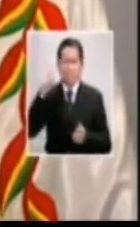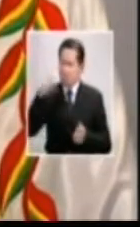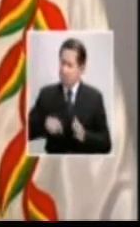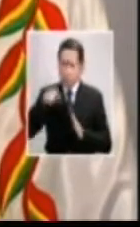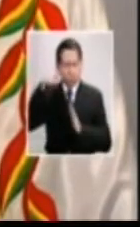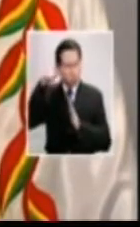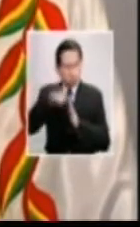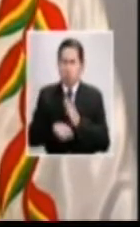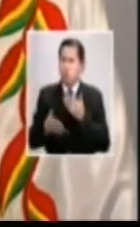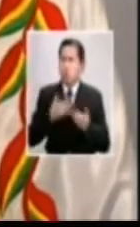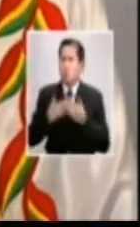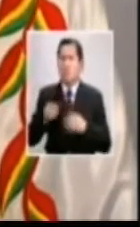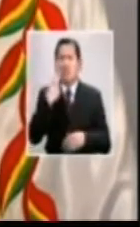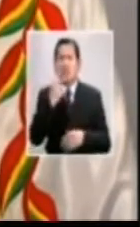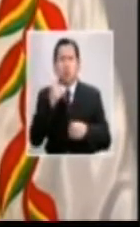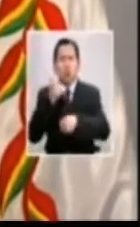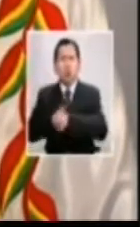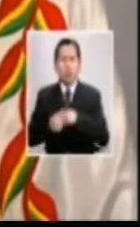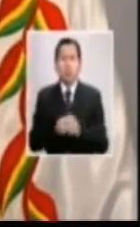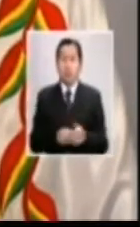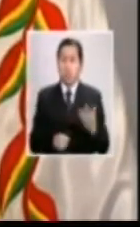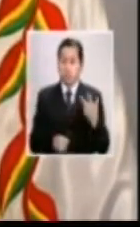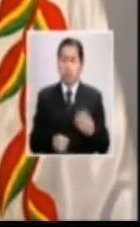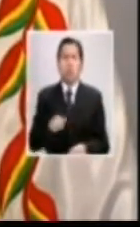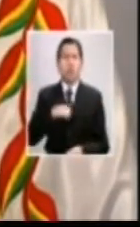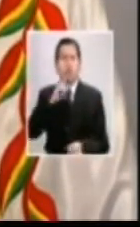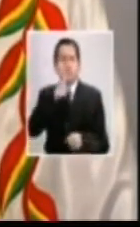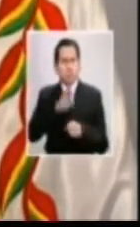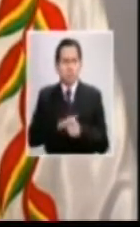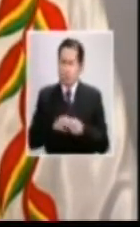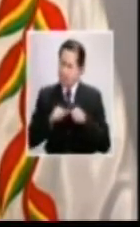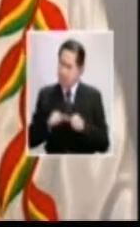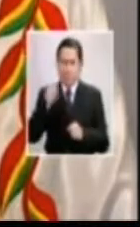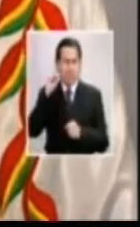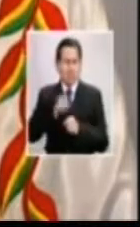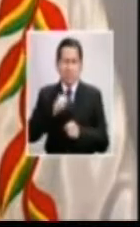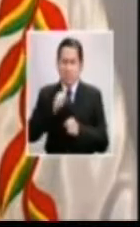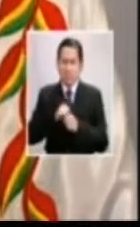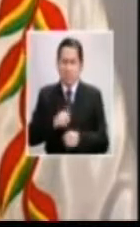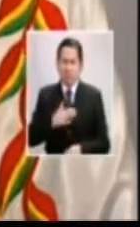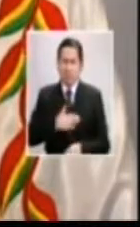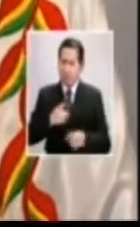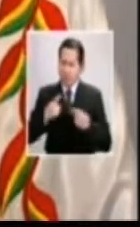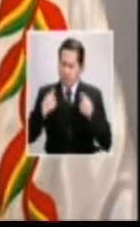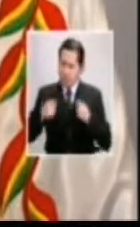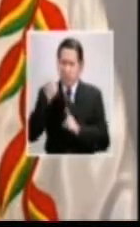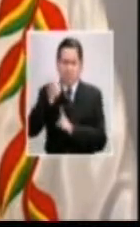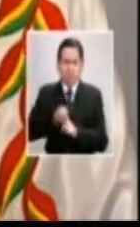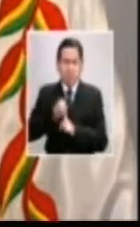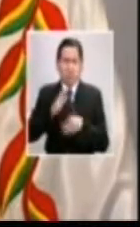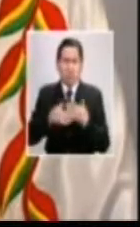tema, de las personas conocedoras en este tema, que por supuesto son profesionales en el tema de salud? Independientemente de